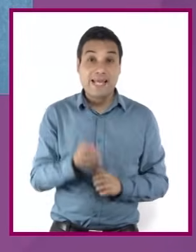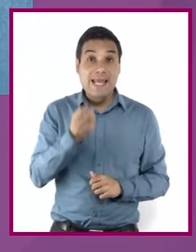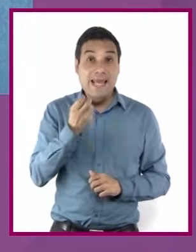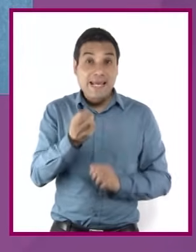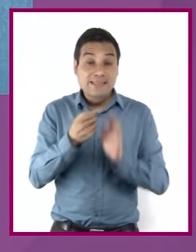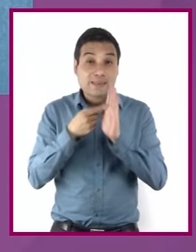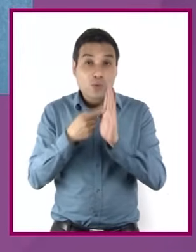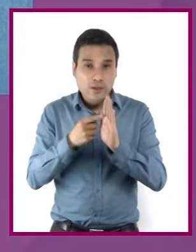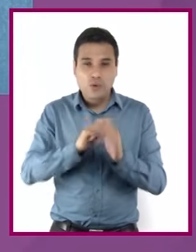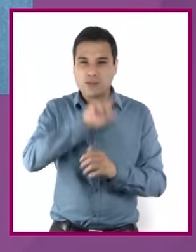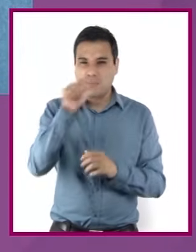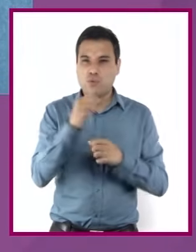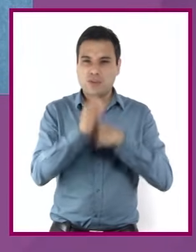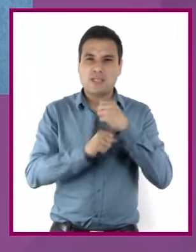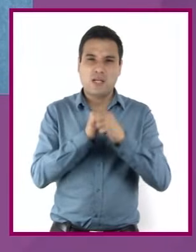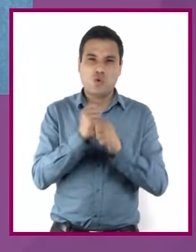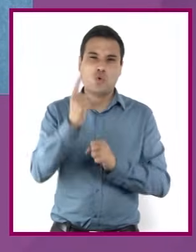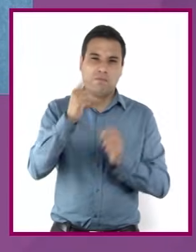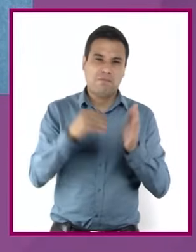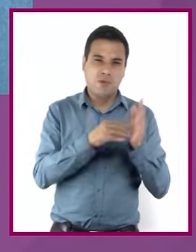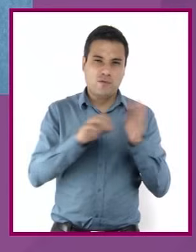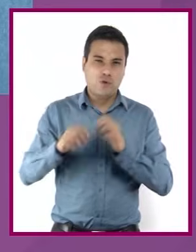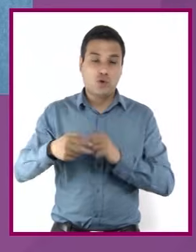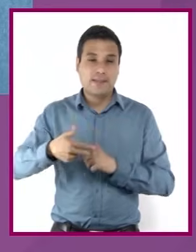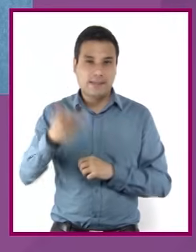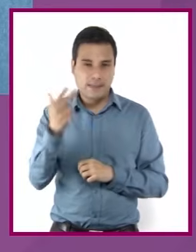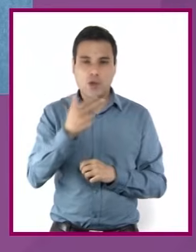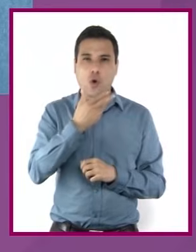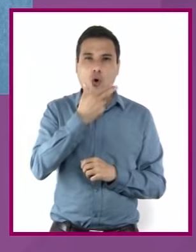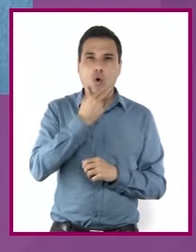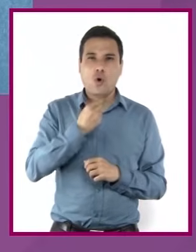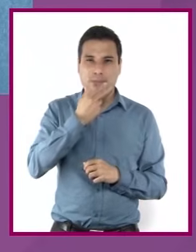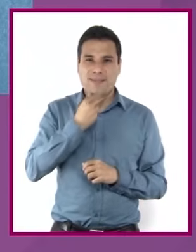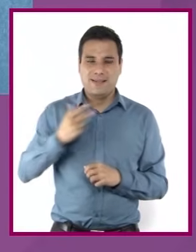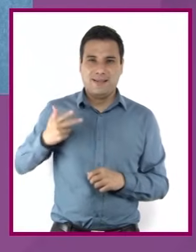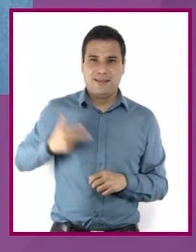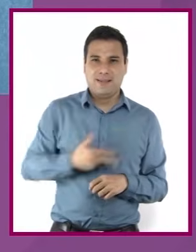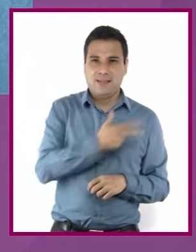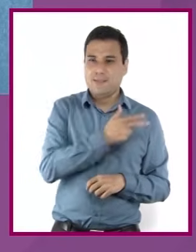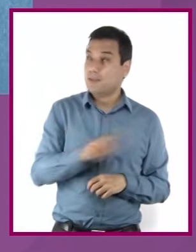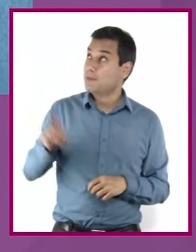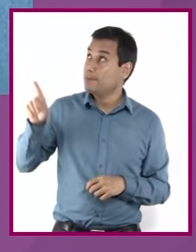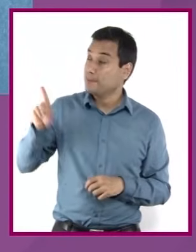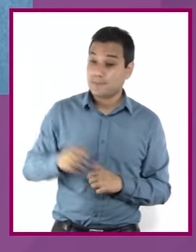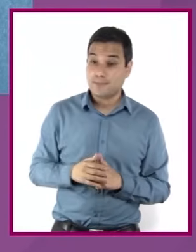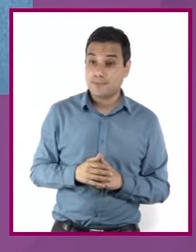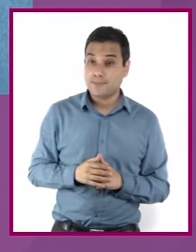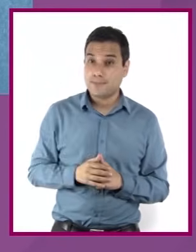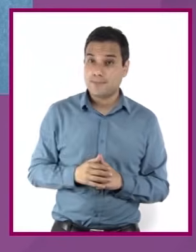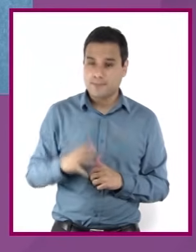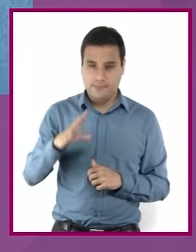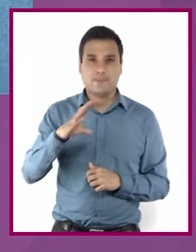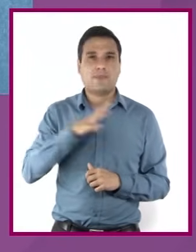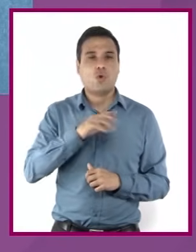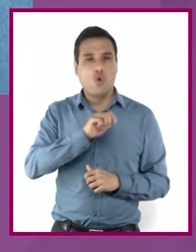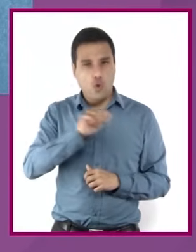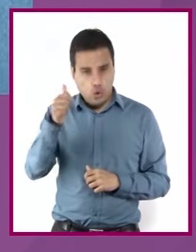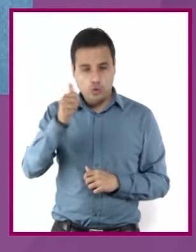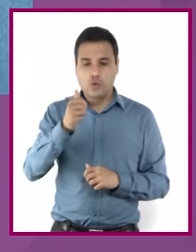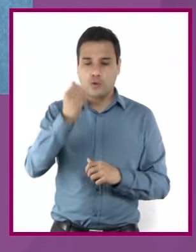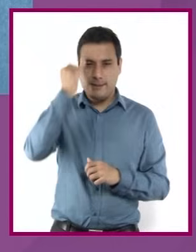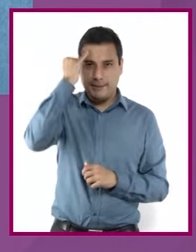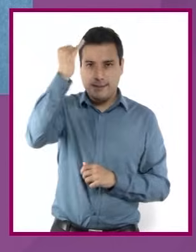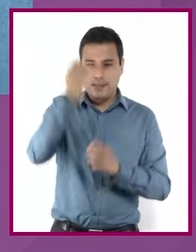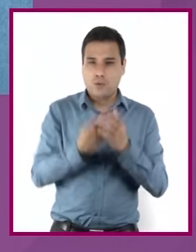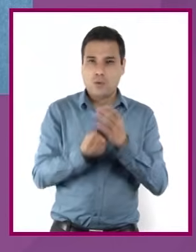dio pie a que en 1913 el físico danés Niels Bohr, estudiante de Rutherford, desarrollara otro modelo atómico